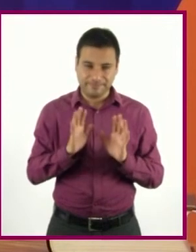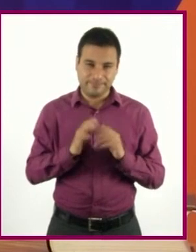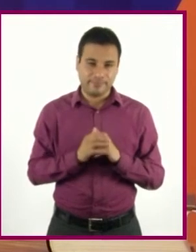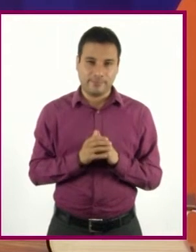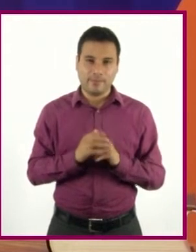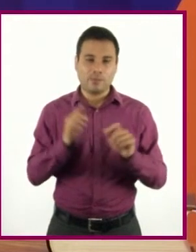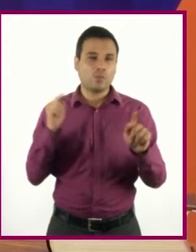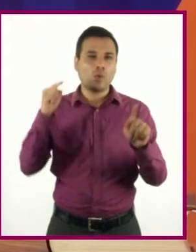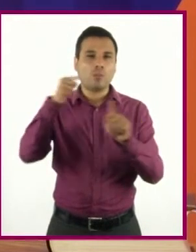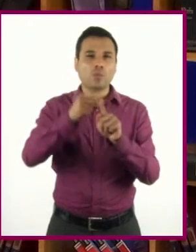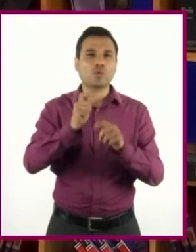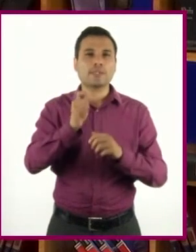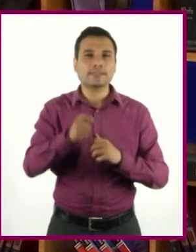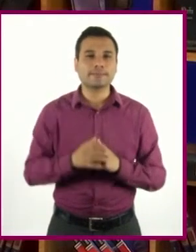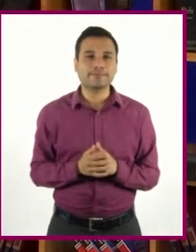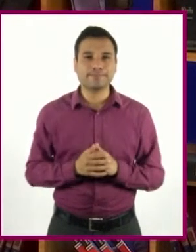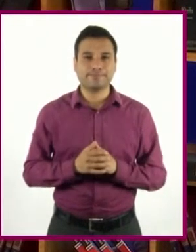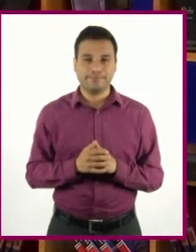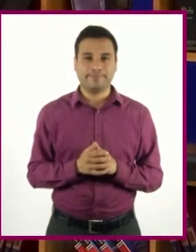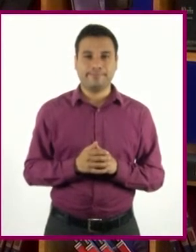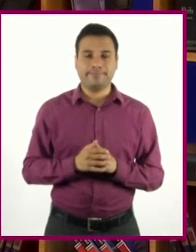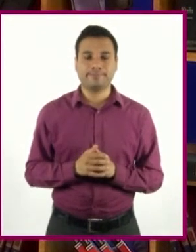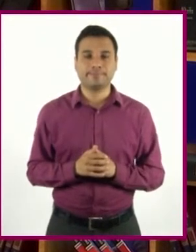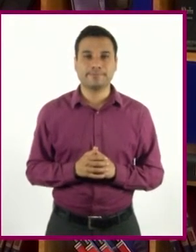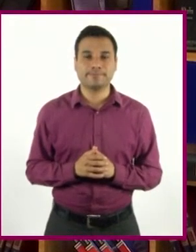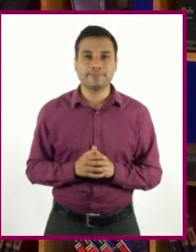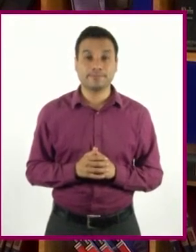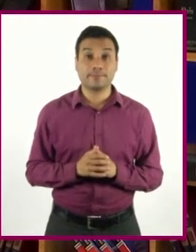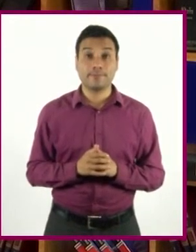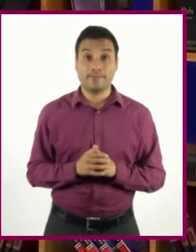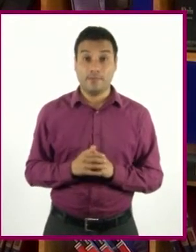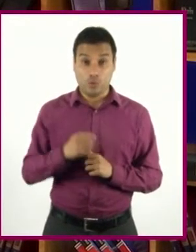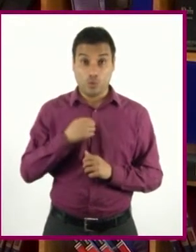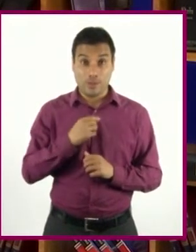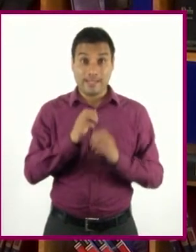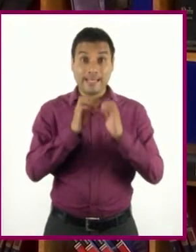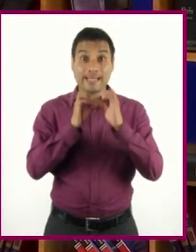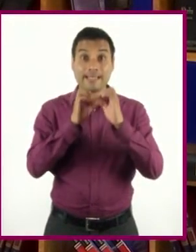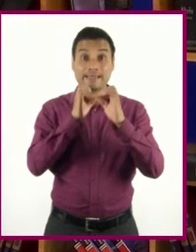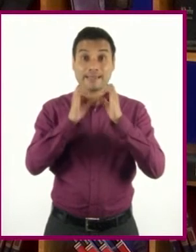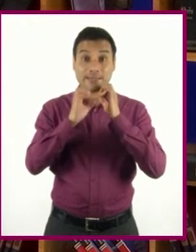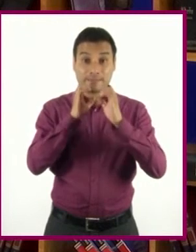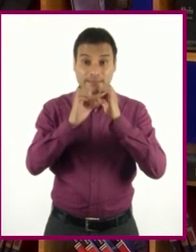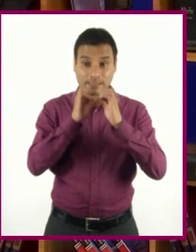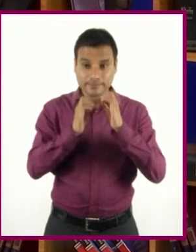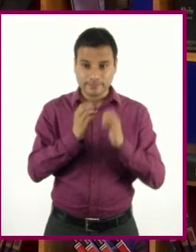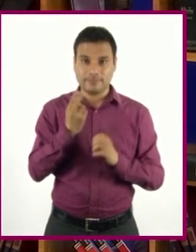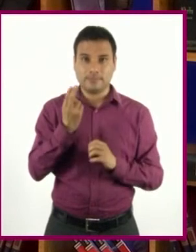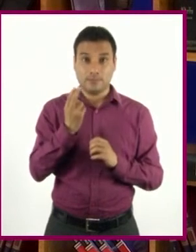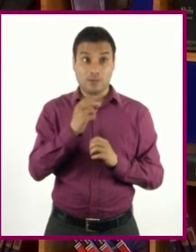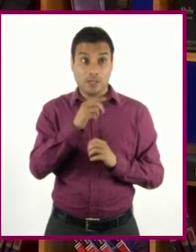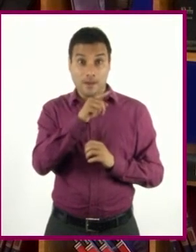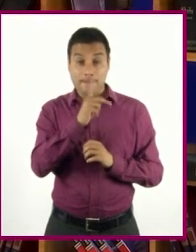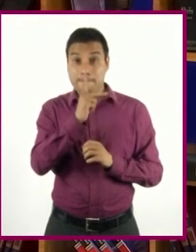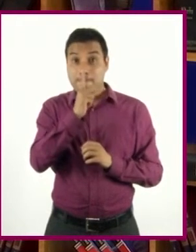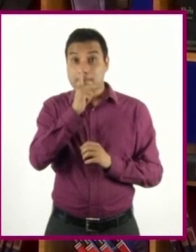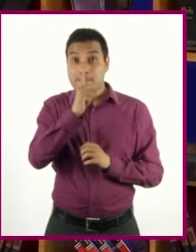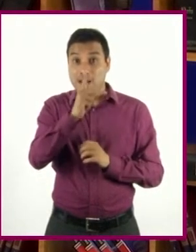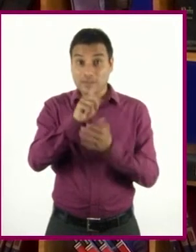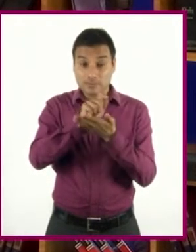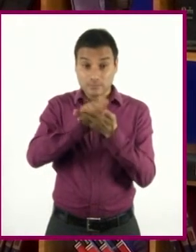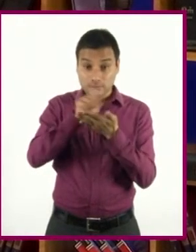es el mismo. Lo que dice García Márquez es que en la entrevista no solo se registran las palabras,